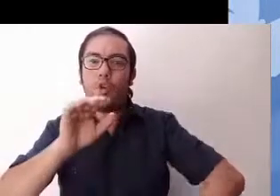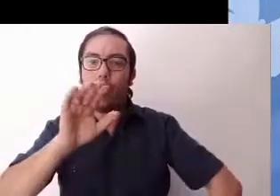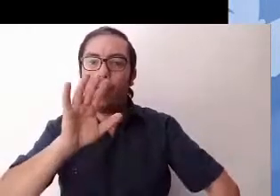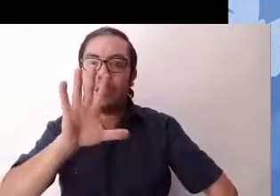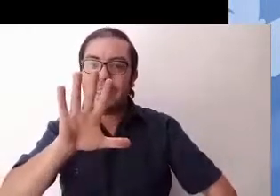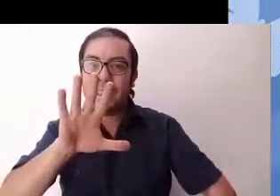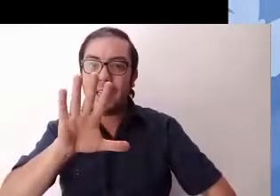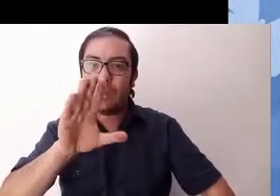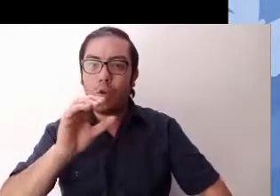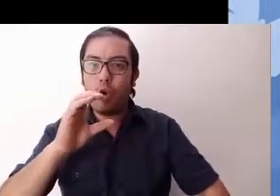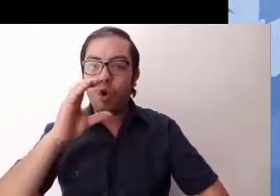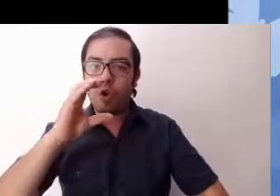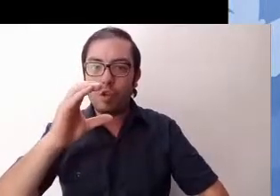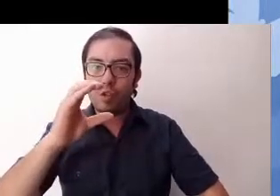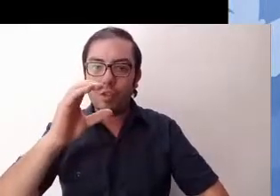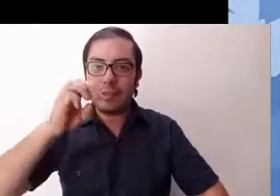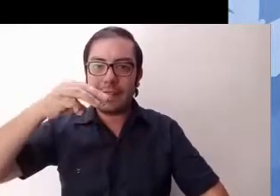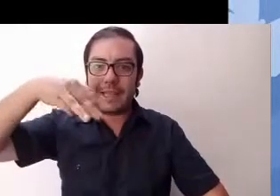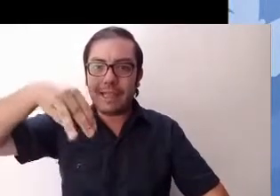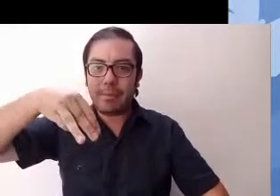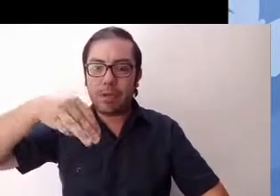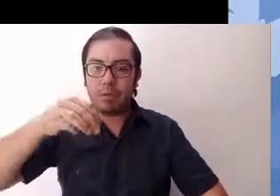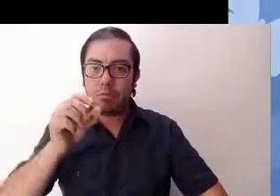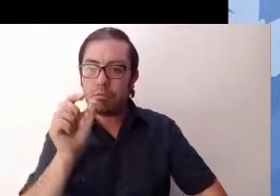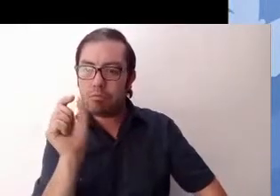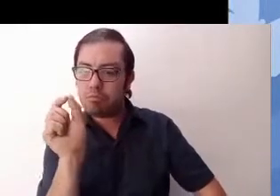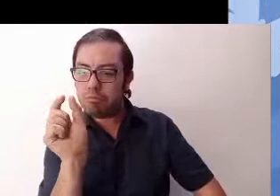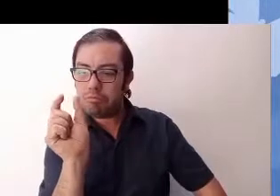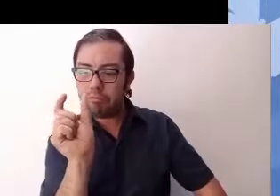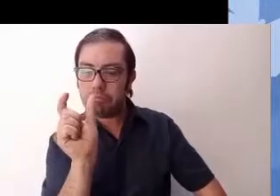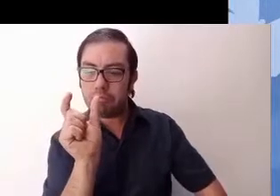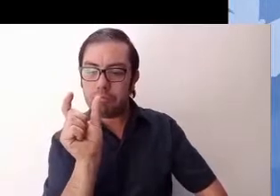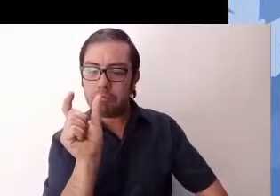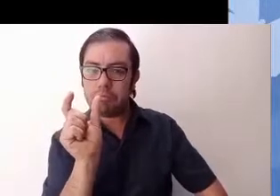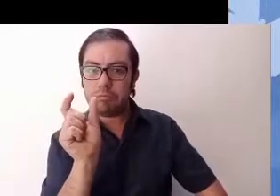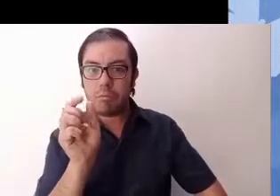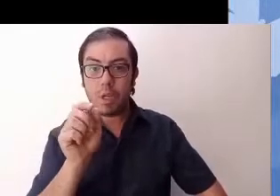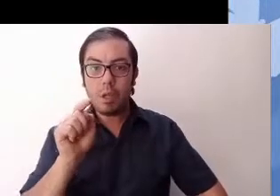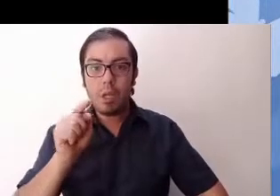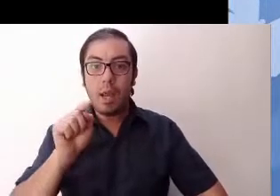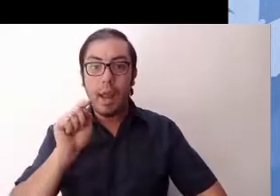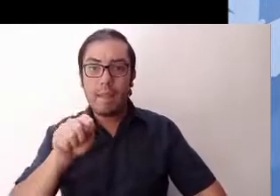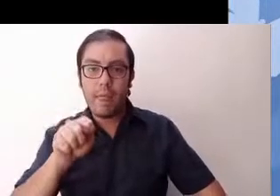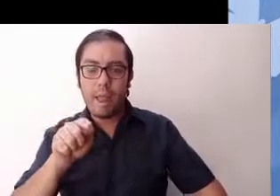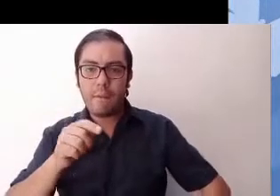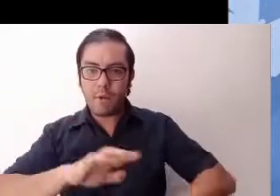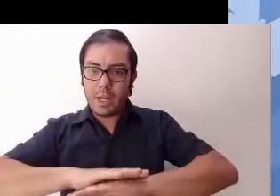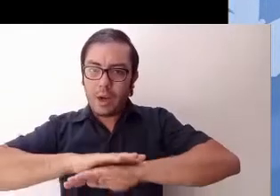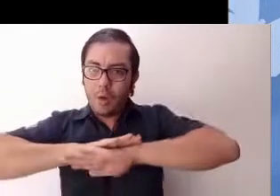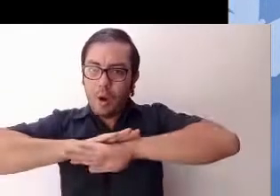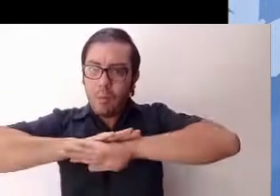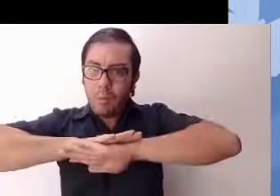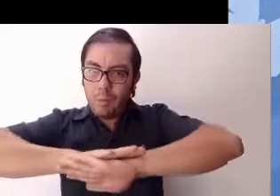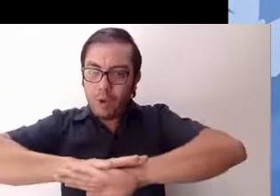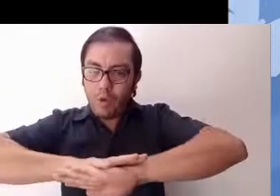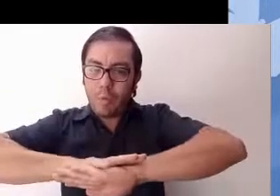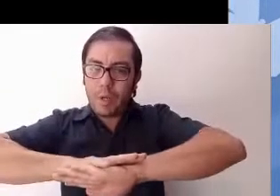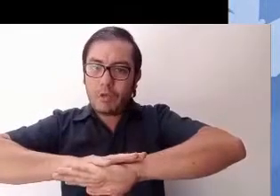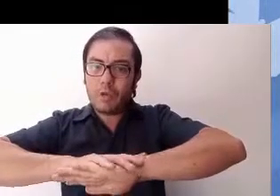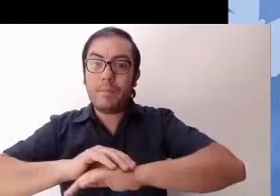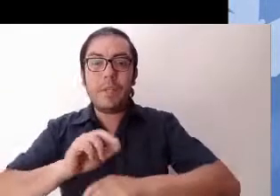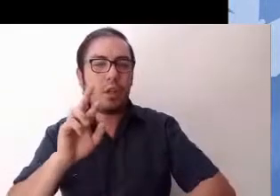compresión. Si tengo una ayuda para ventilar, tengo que hacer 30 por 2 ventilaciones.